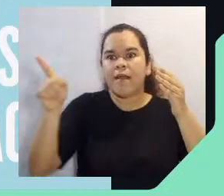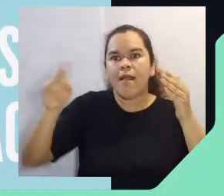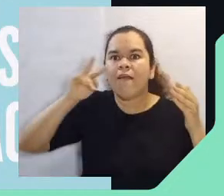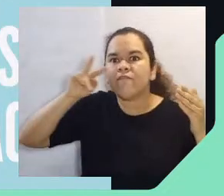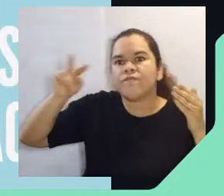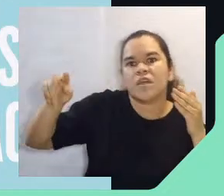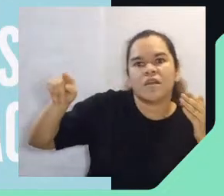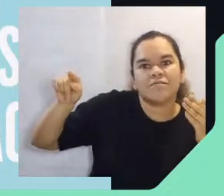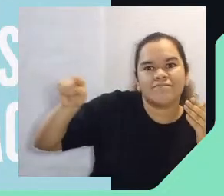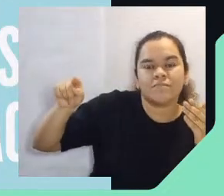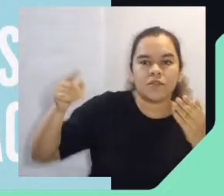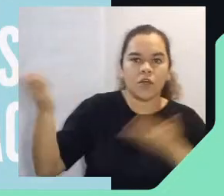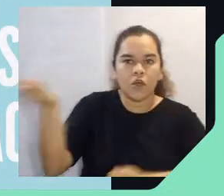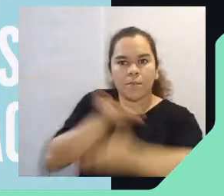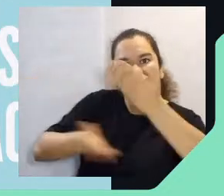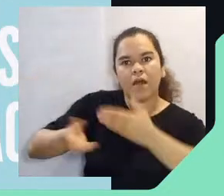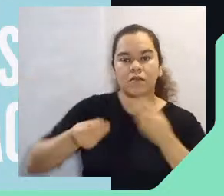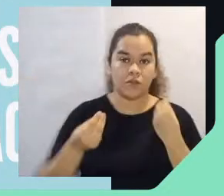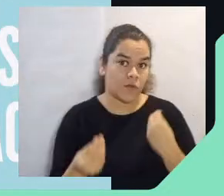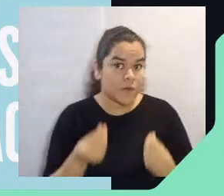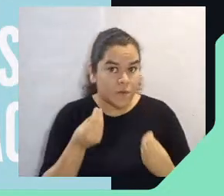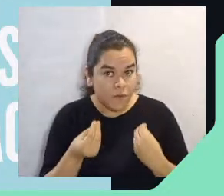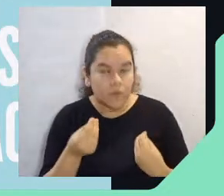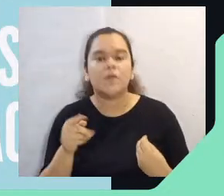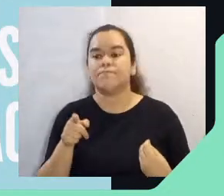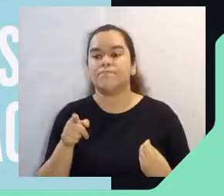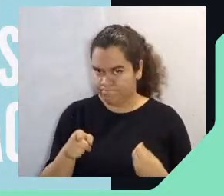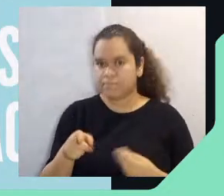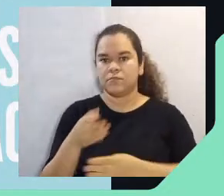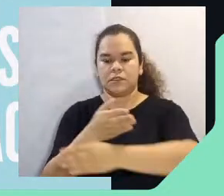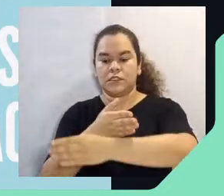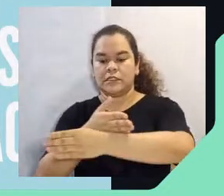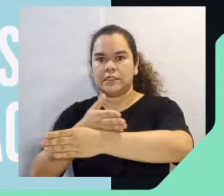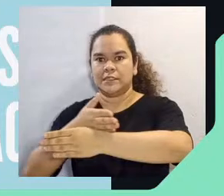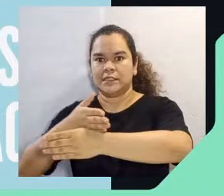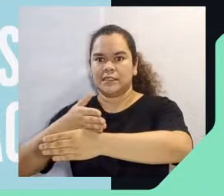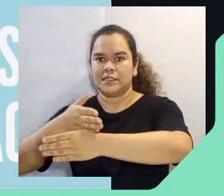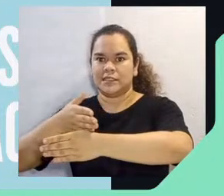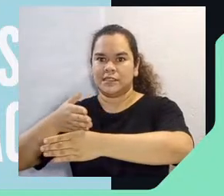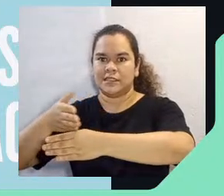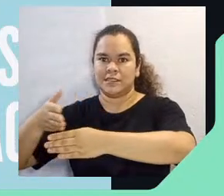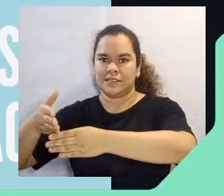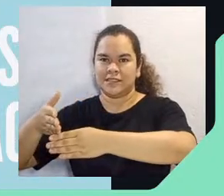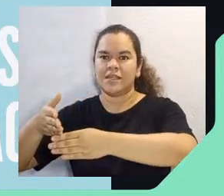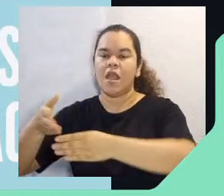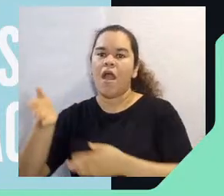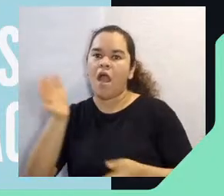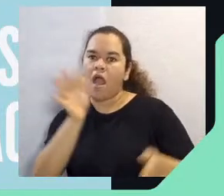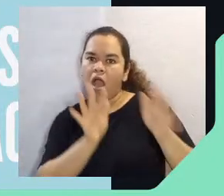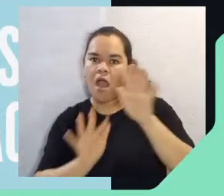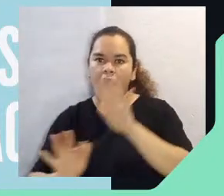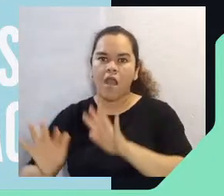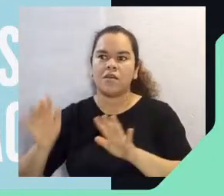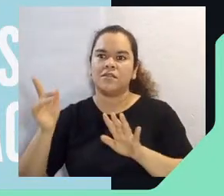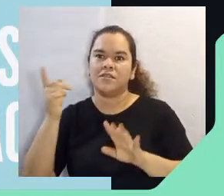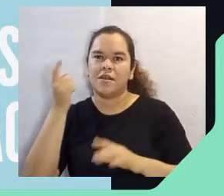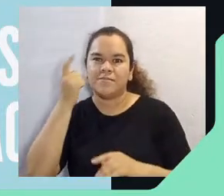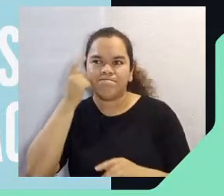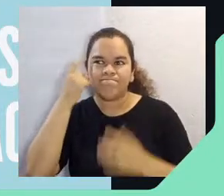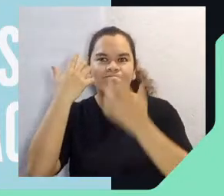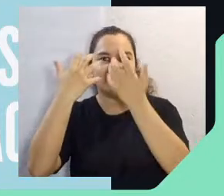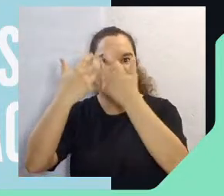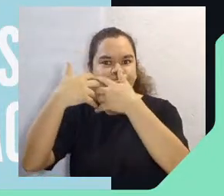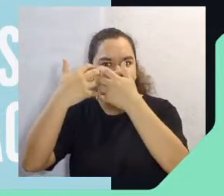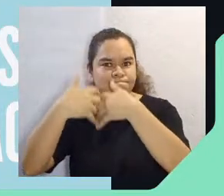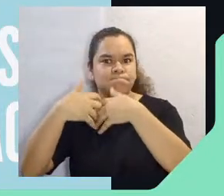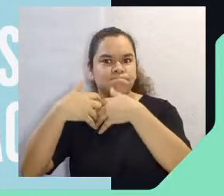empezar a comprobar, a estudiar y a implementar en el